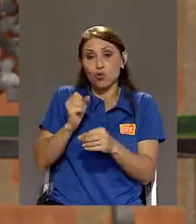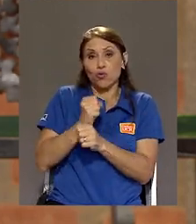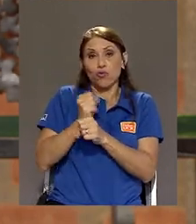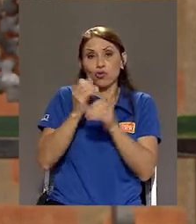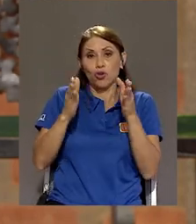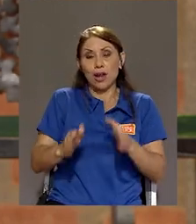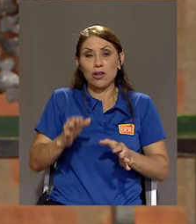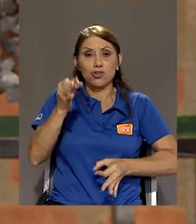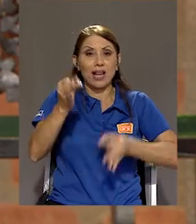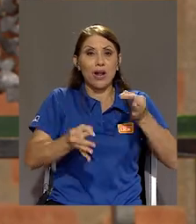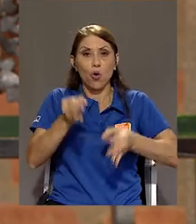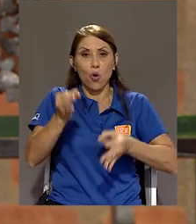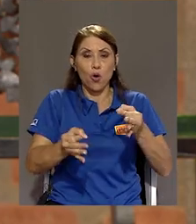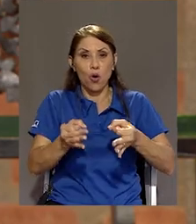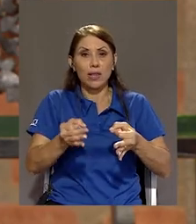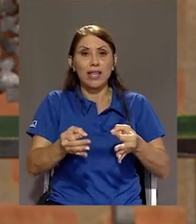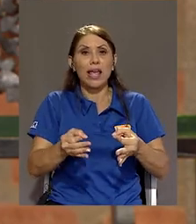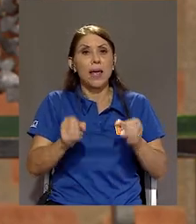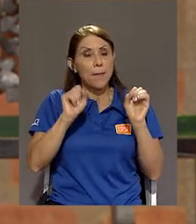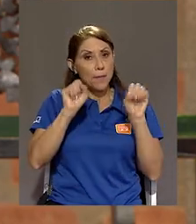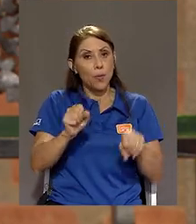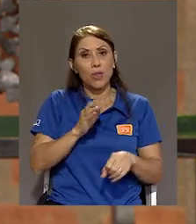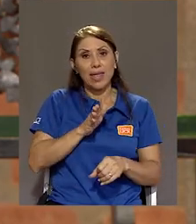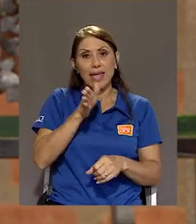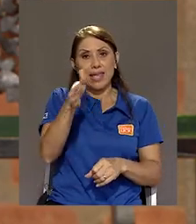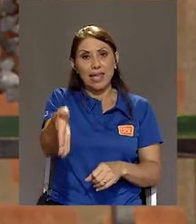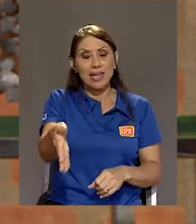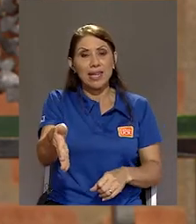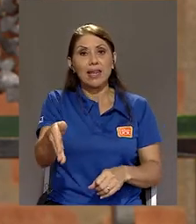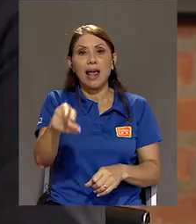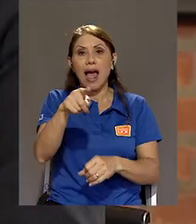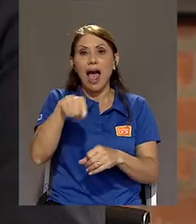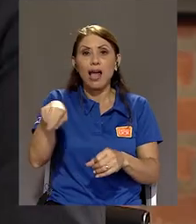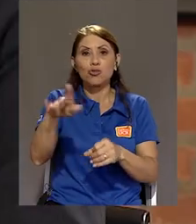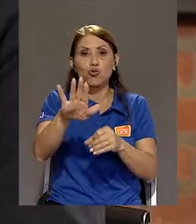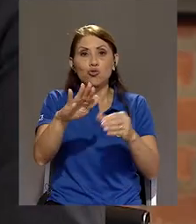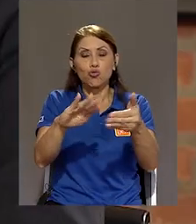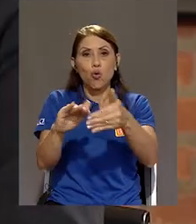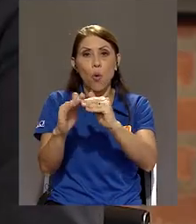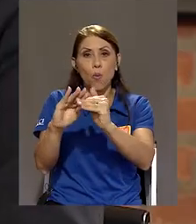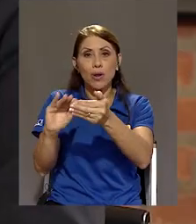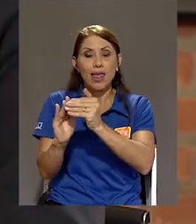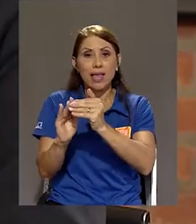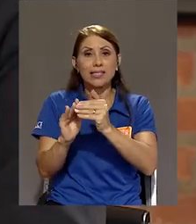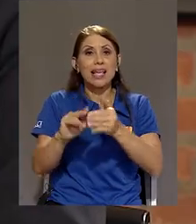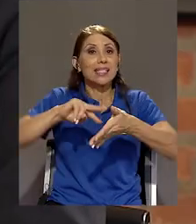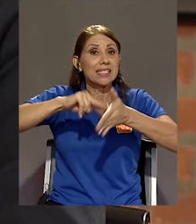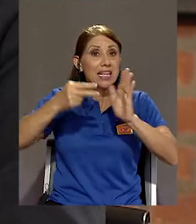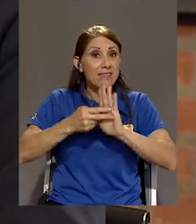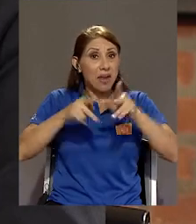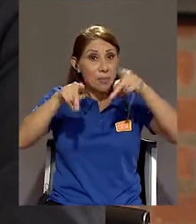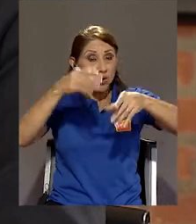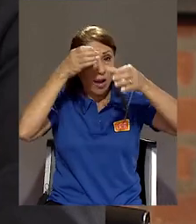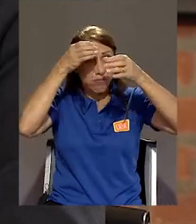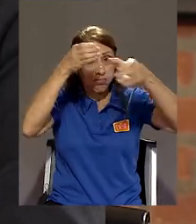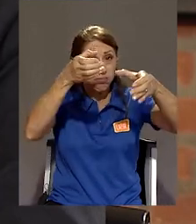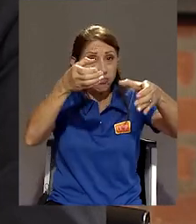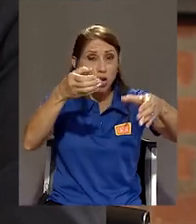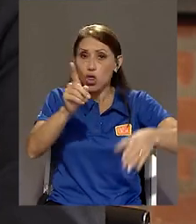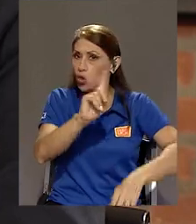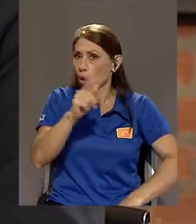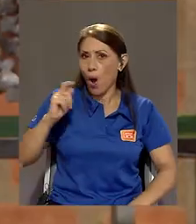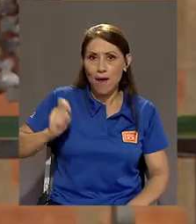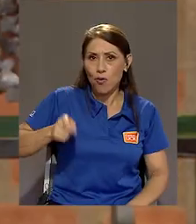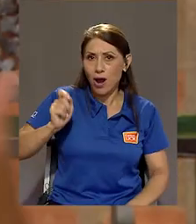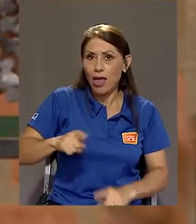de alcaldía y agentes podían ser no abogados, sino gente que era conocedora del